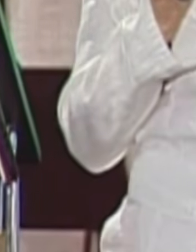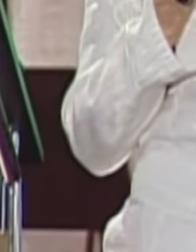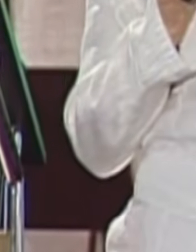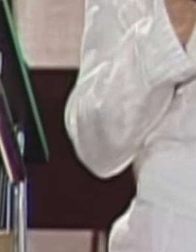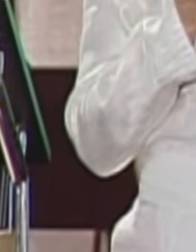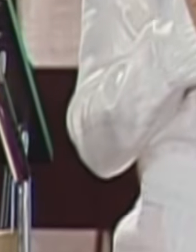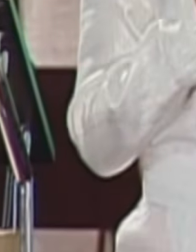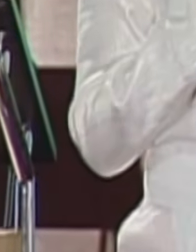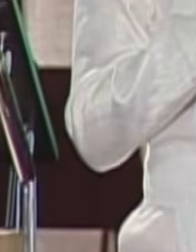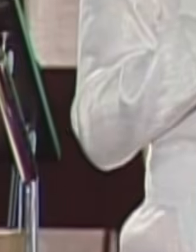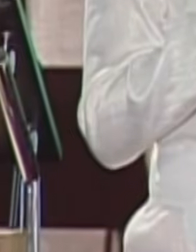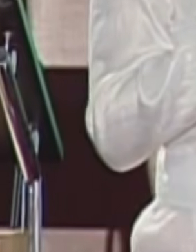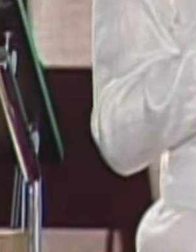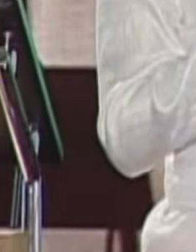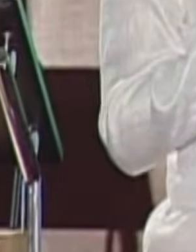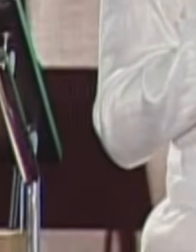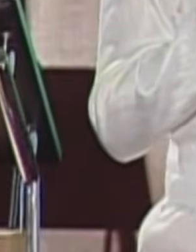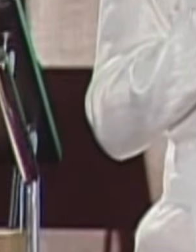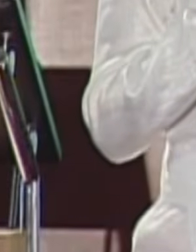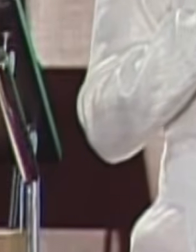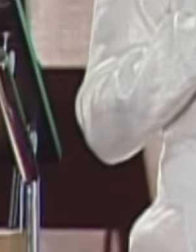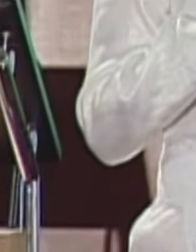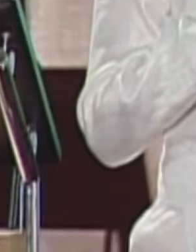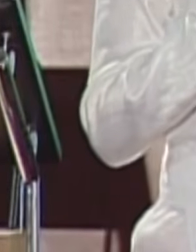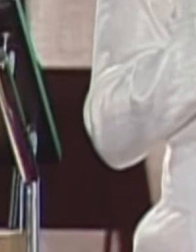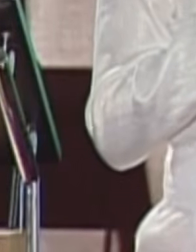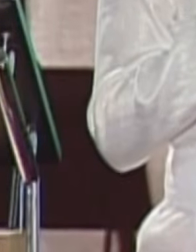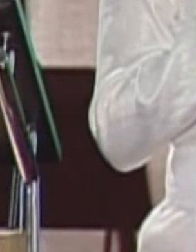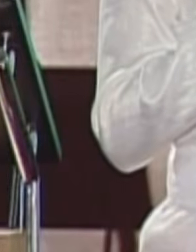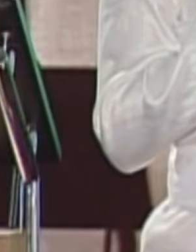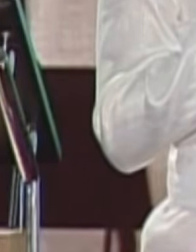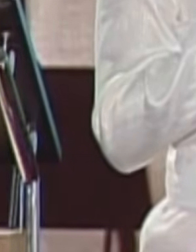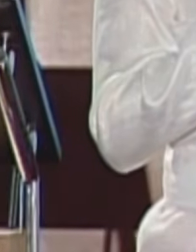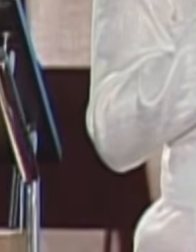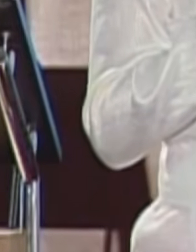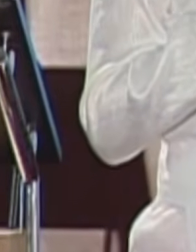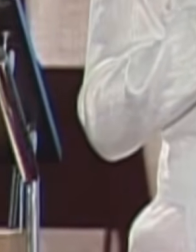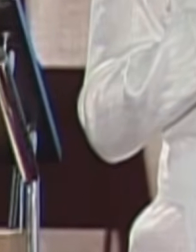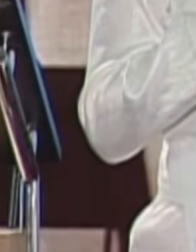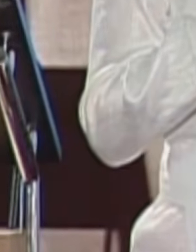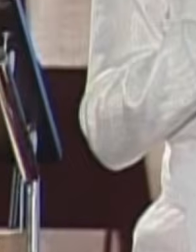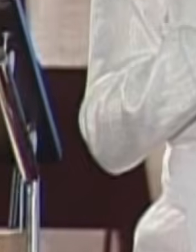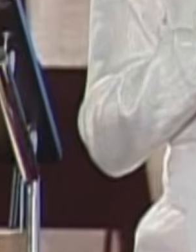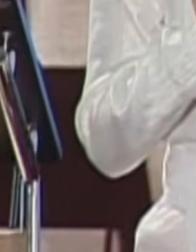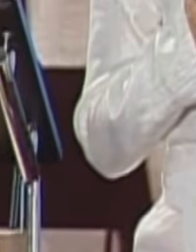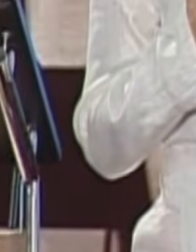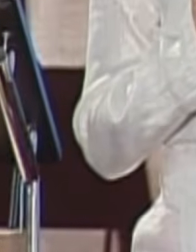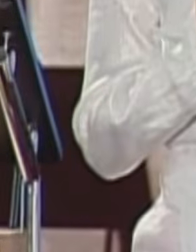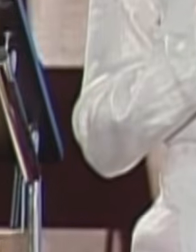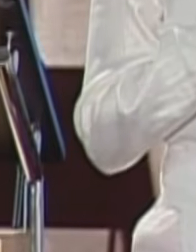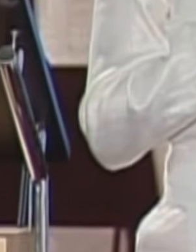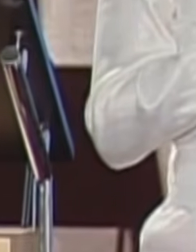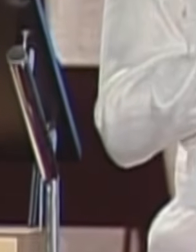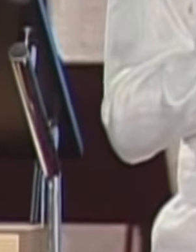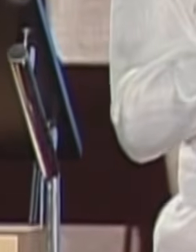y profesional en temas de salud y enfermedad que son muy comunes en nuestra comunidad. No pretendemos reemplazar la